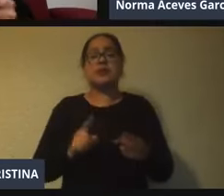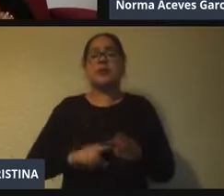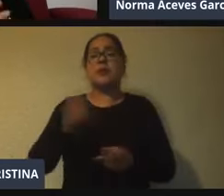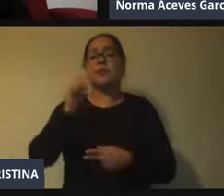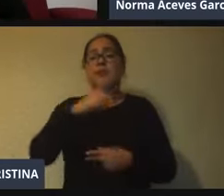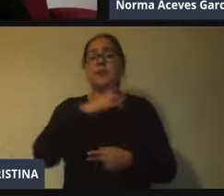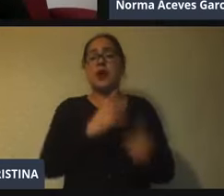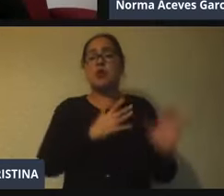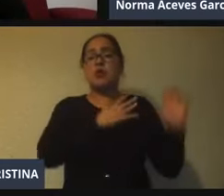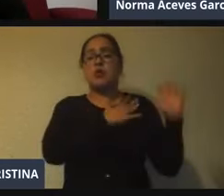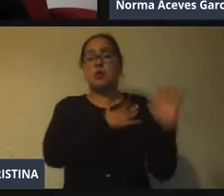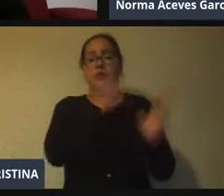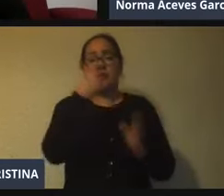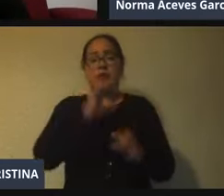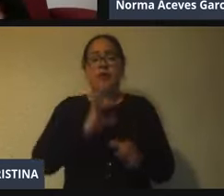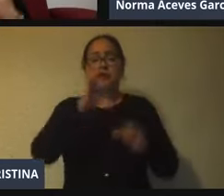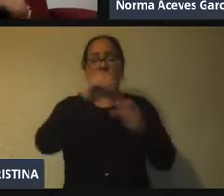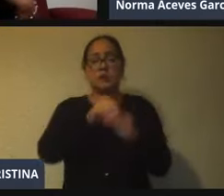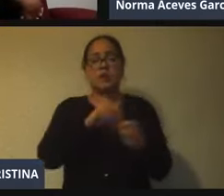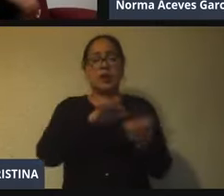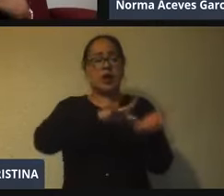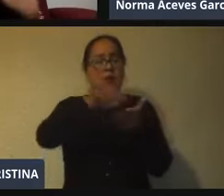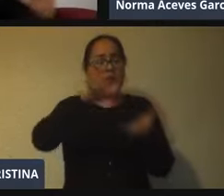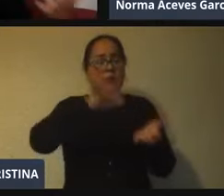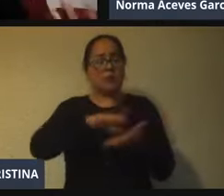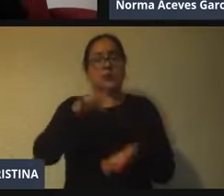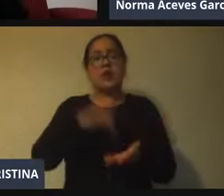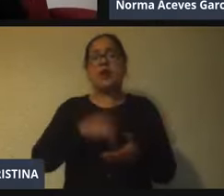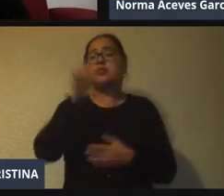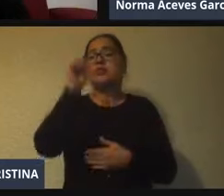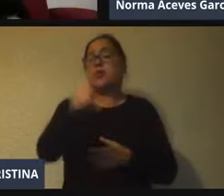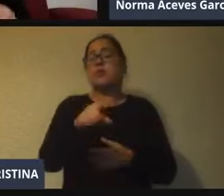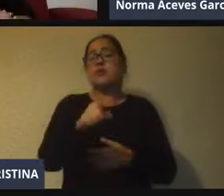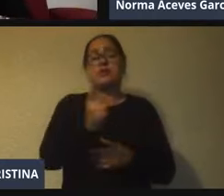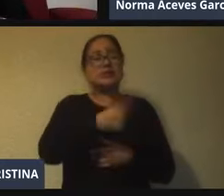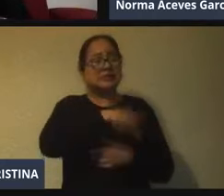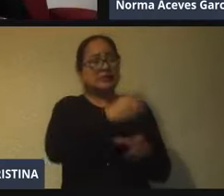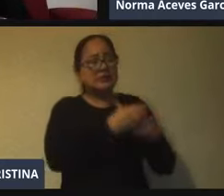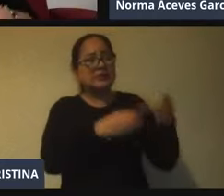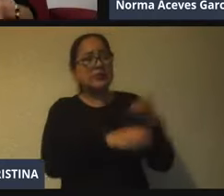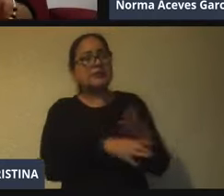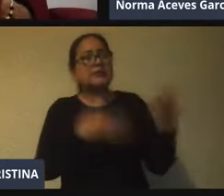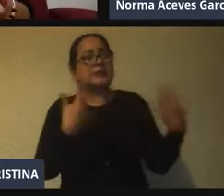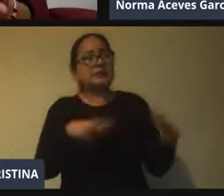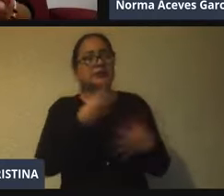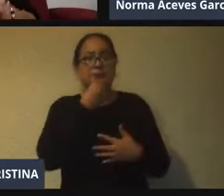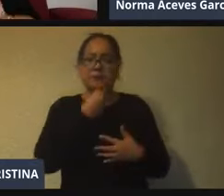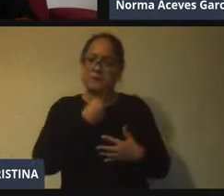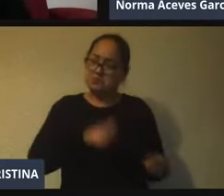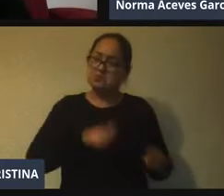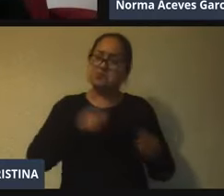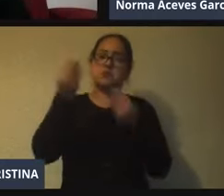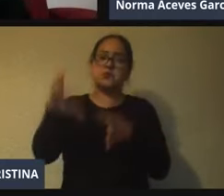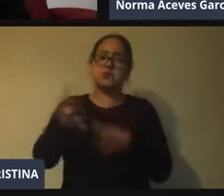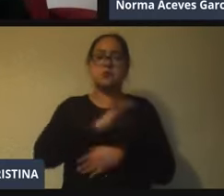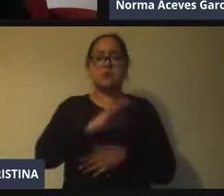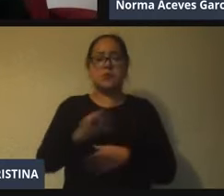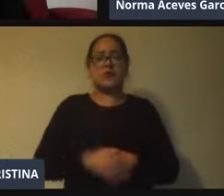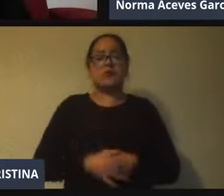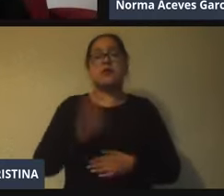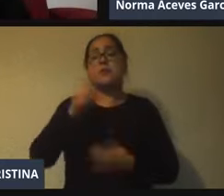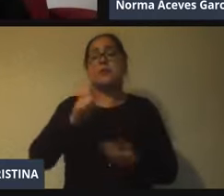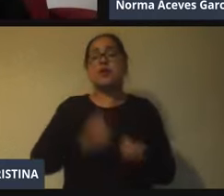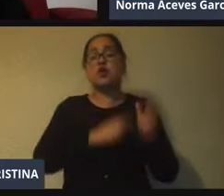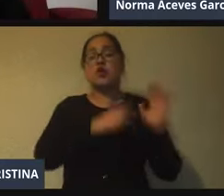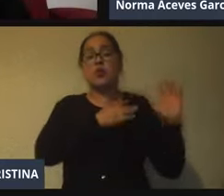comprometernos con la inclusión, con el apoyar, con el desprendernos y el compromiso social